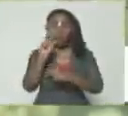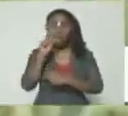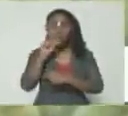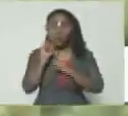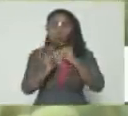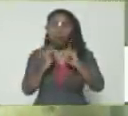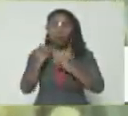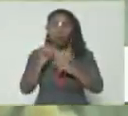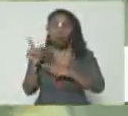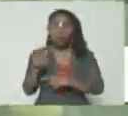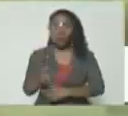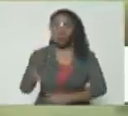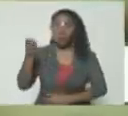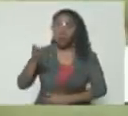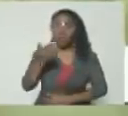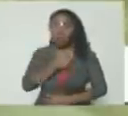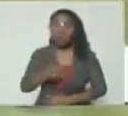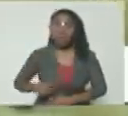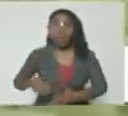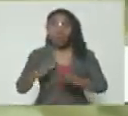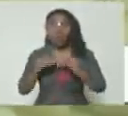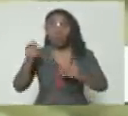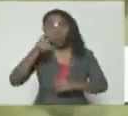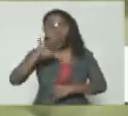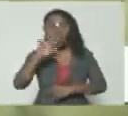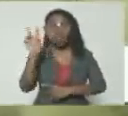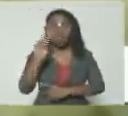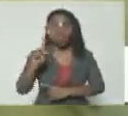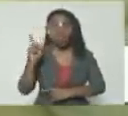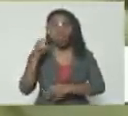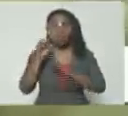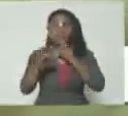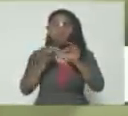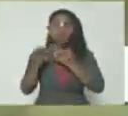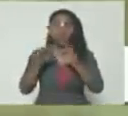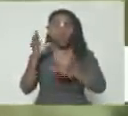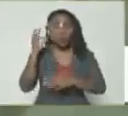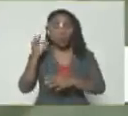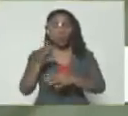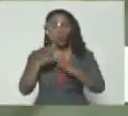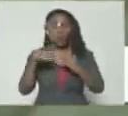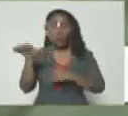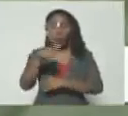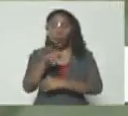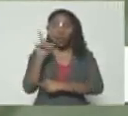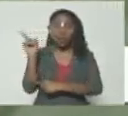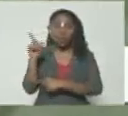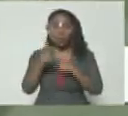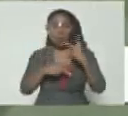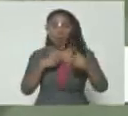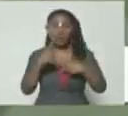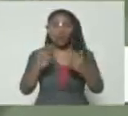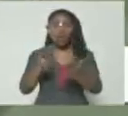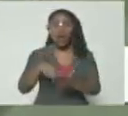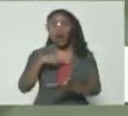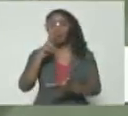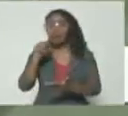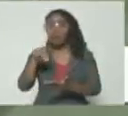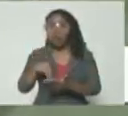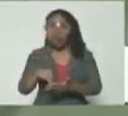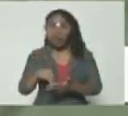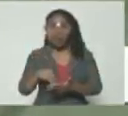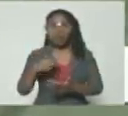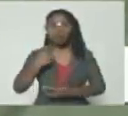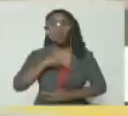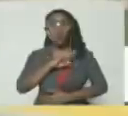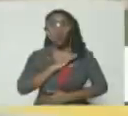Excelente, importante, presidente, y a todo el pueblo venezolano, lo conversábamos con Alejandro. Todo esto es de producción nacional,